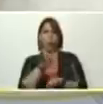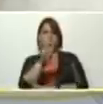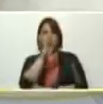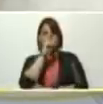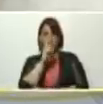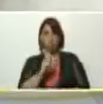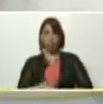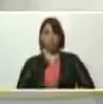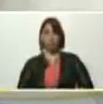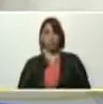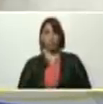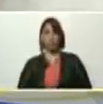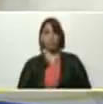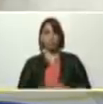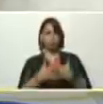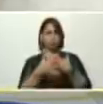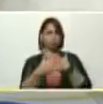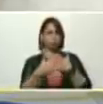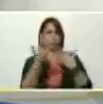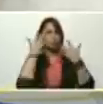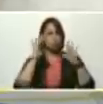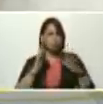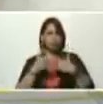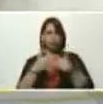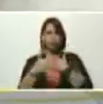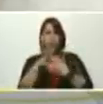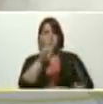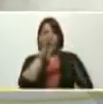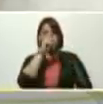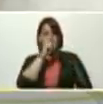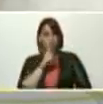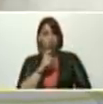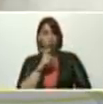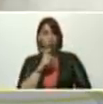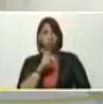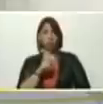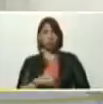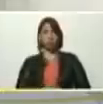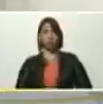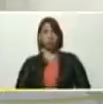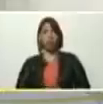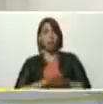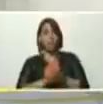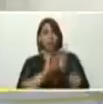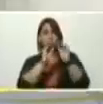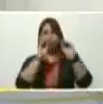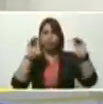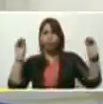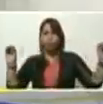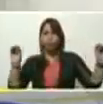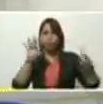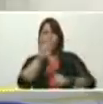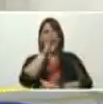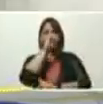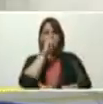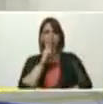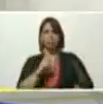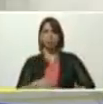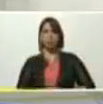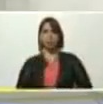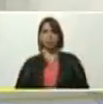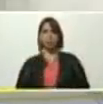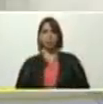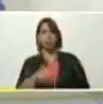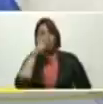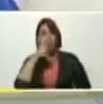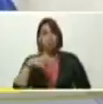4 años, Jorge Rodríguez, 4 años, padrino, compañero, 4 años de que el